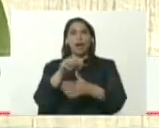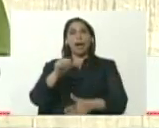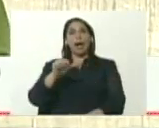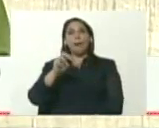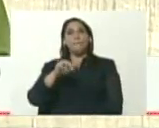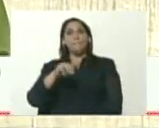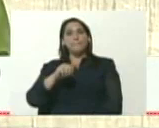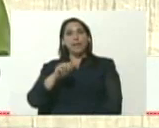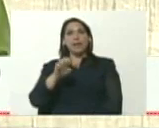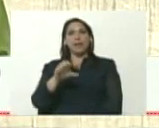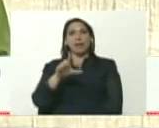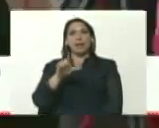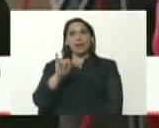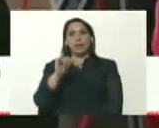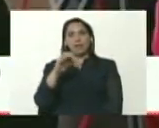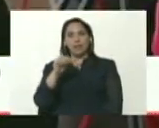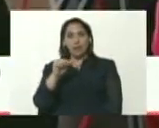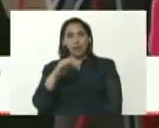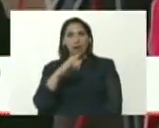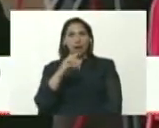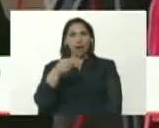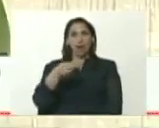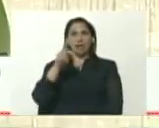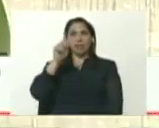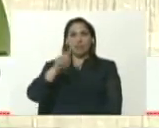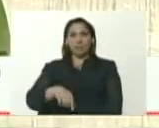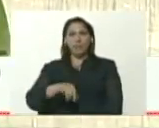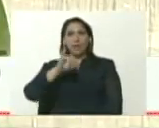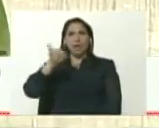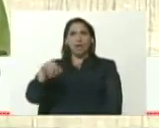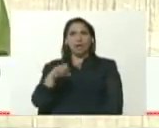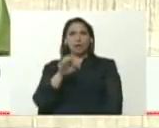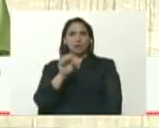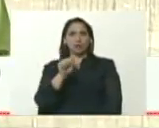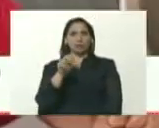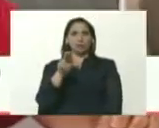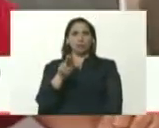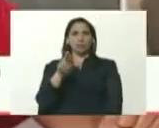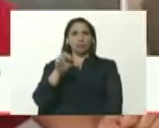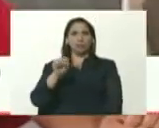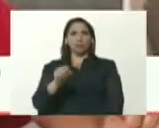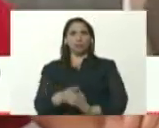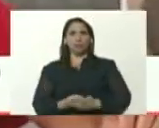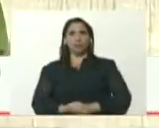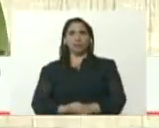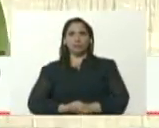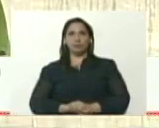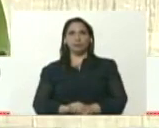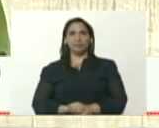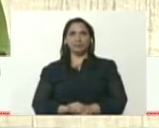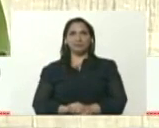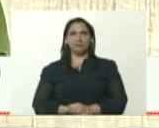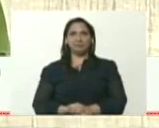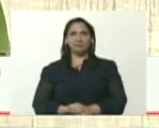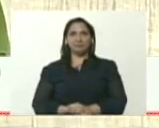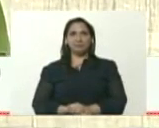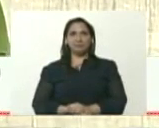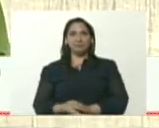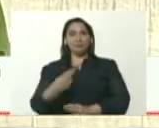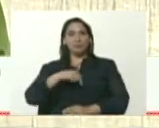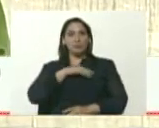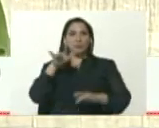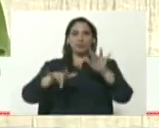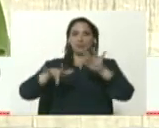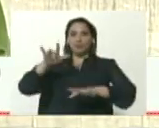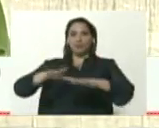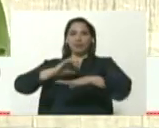Ameliás, al compañero Jesús Faría, y de la juventud está aquí presente, bueno, nuestra secretaria